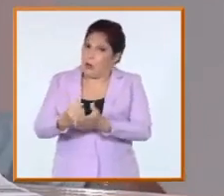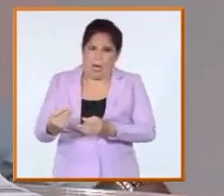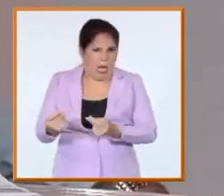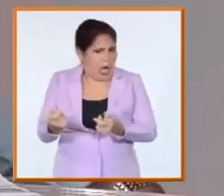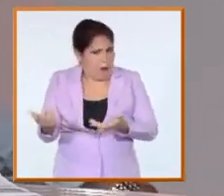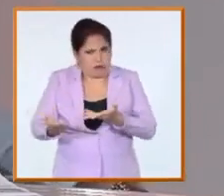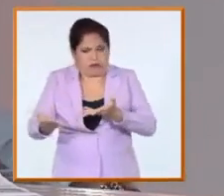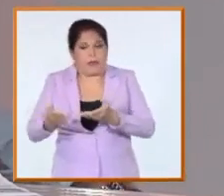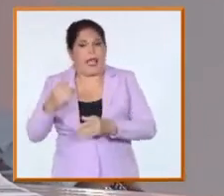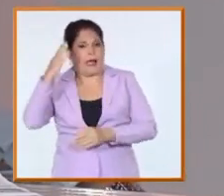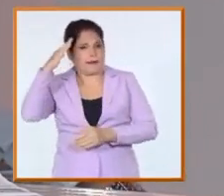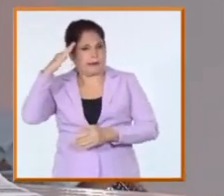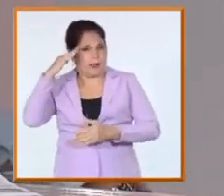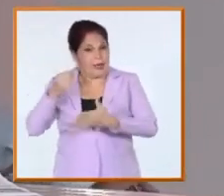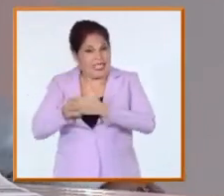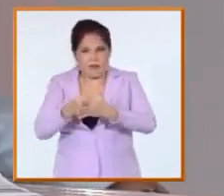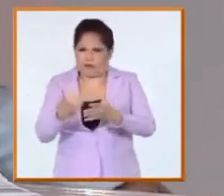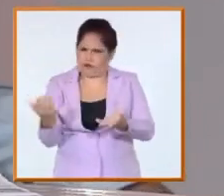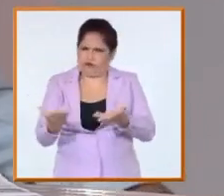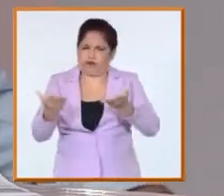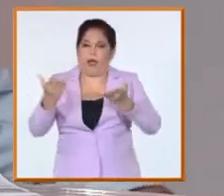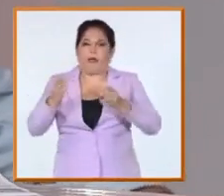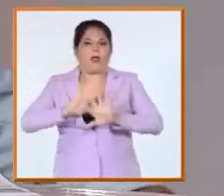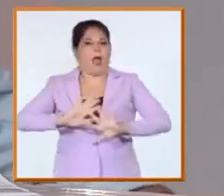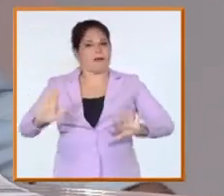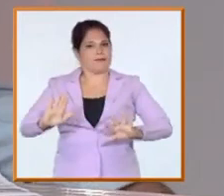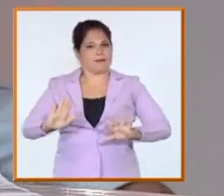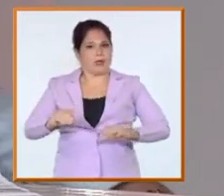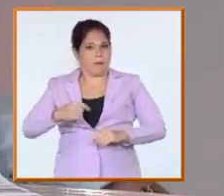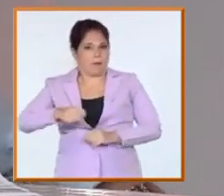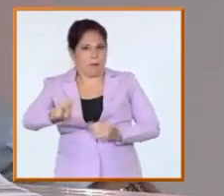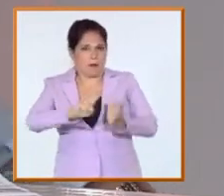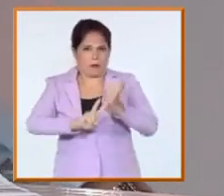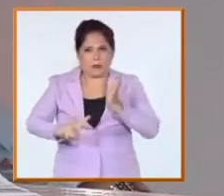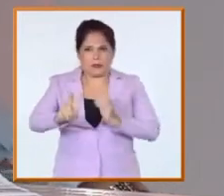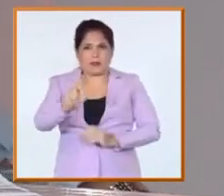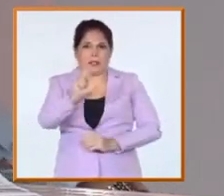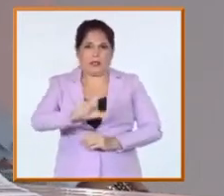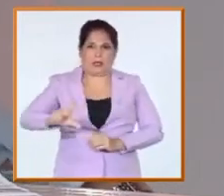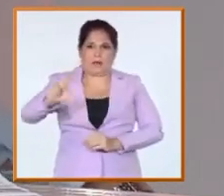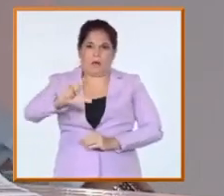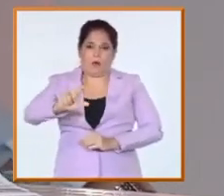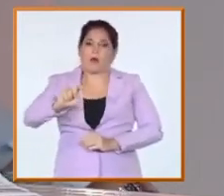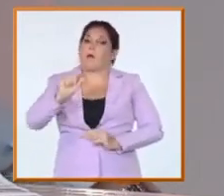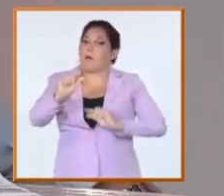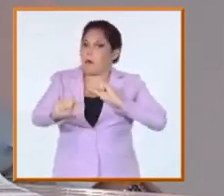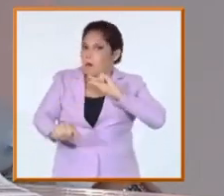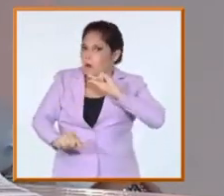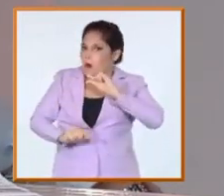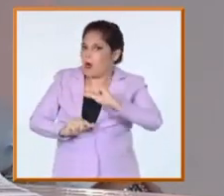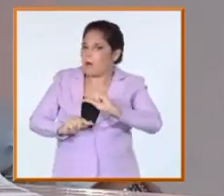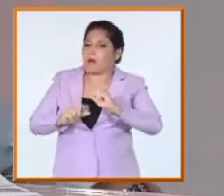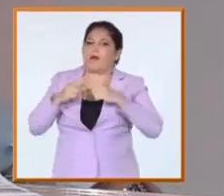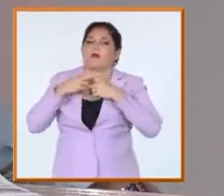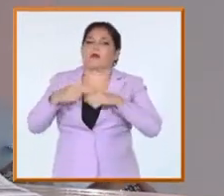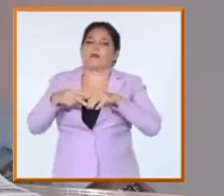cogieron el impulso y con los anteriores autoridades de la provincia y el municipio también reaccionaron